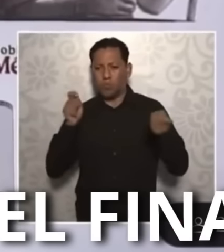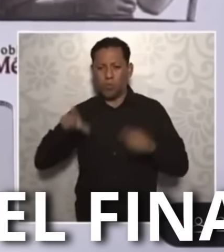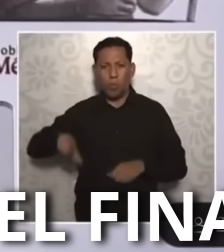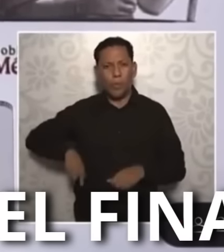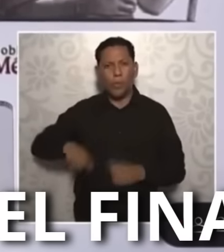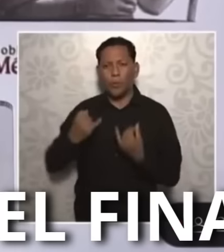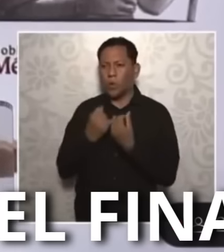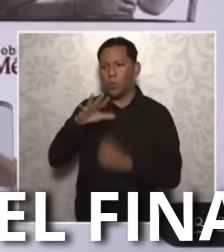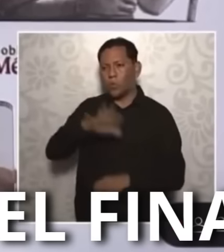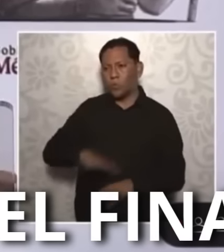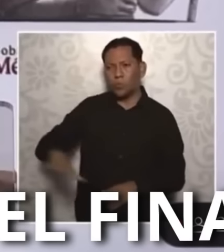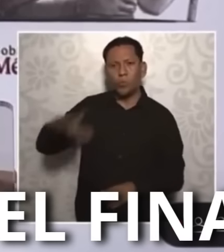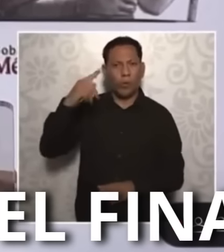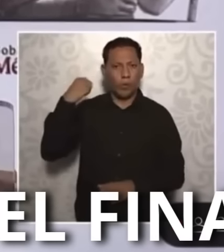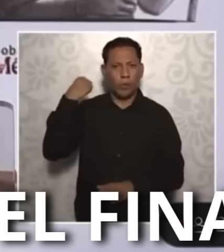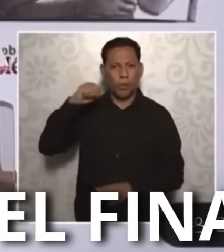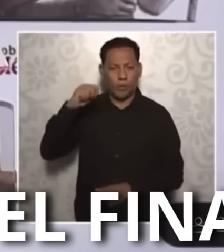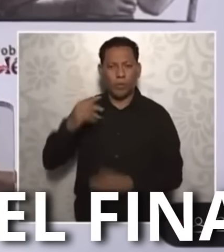pueblo.